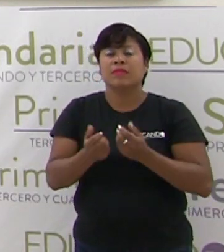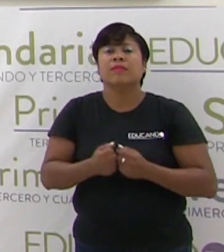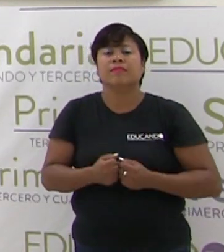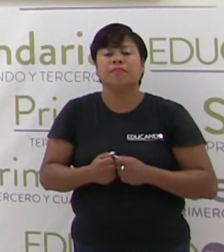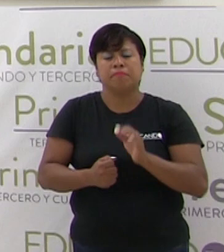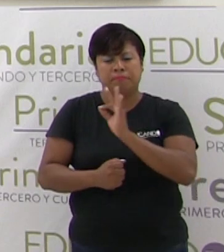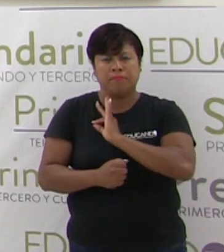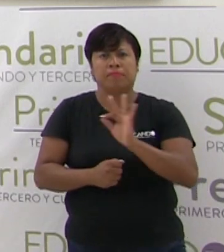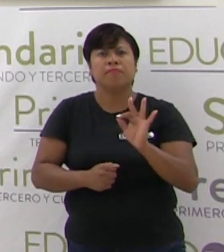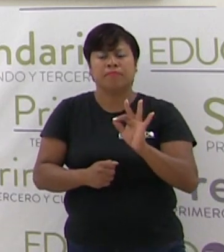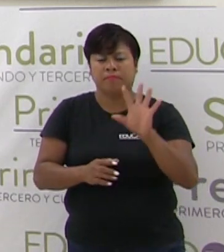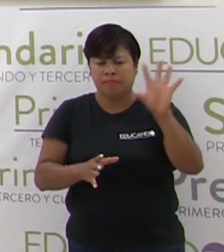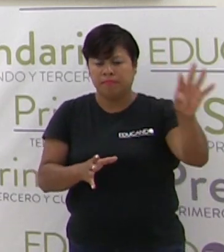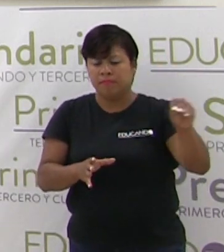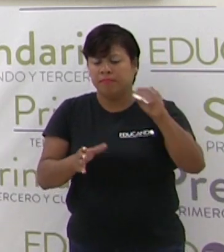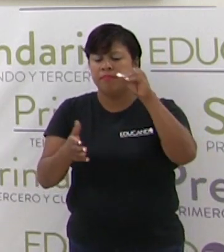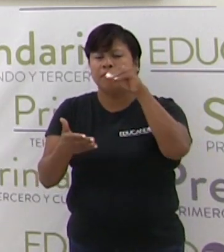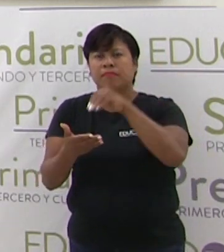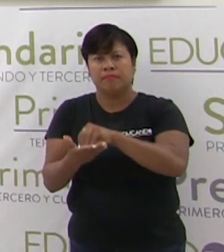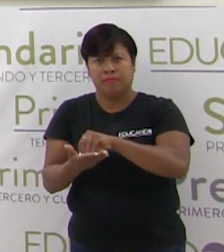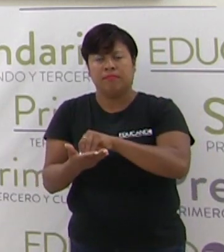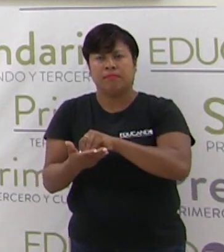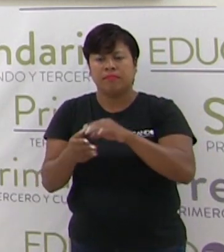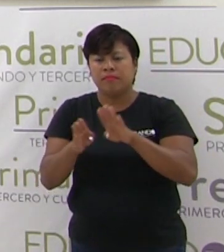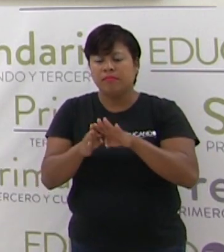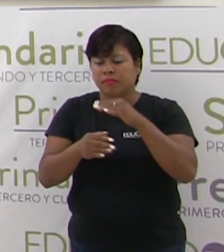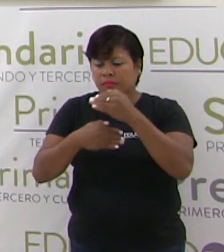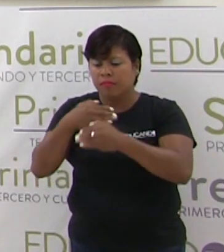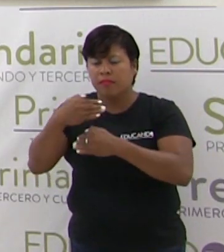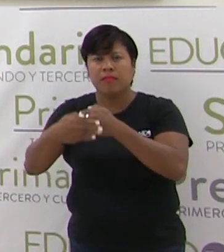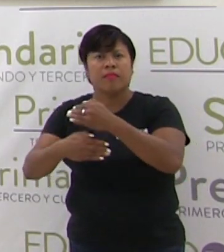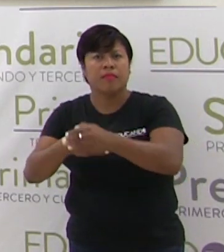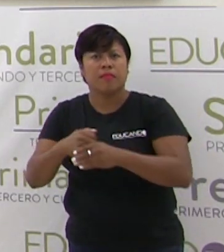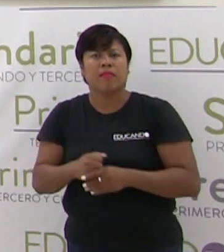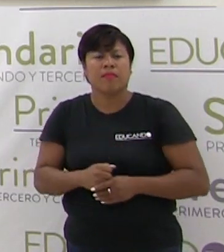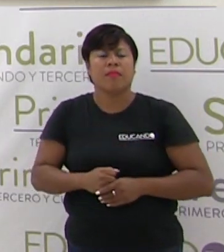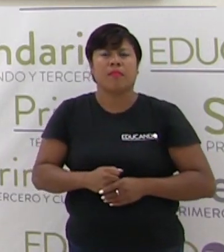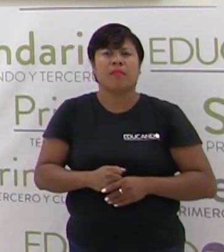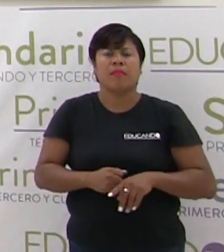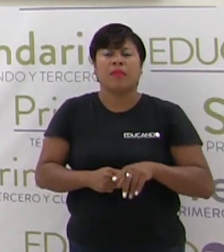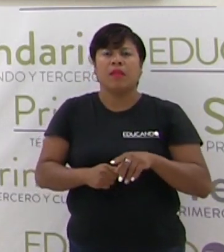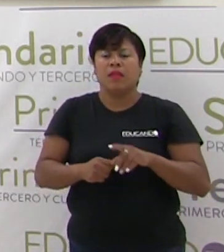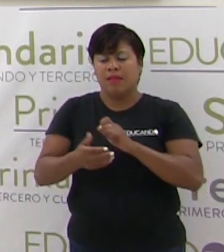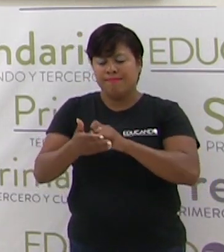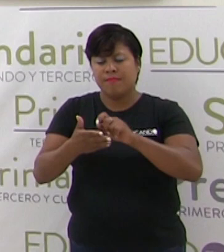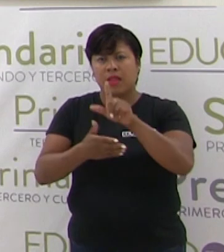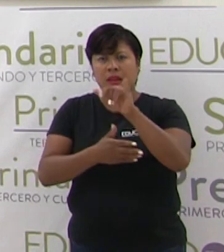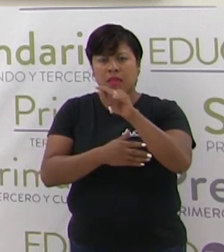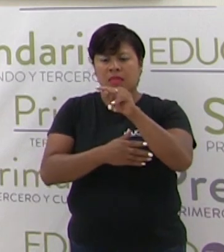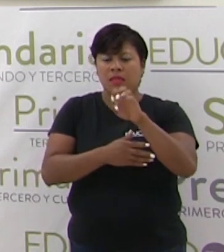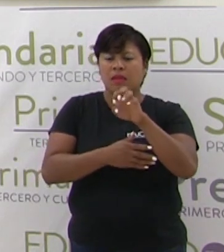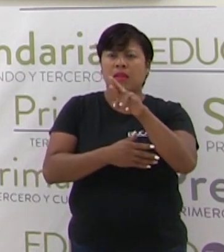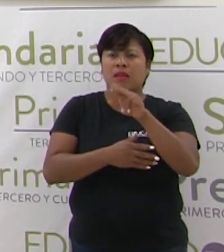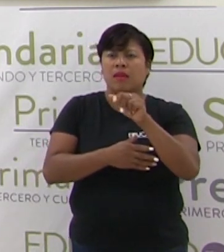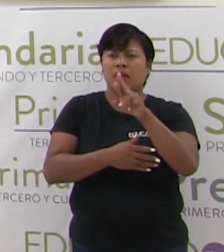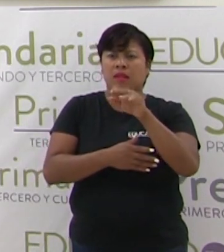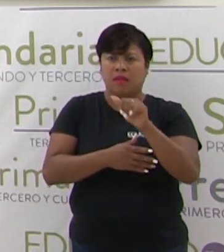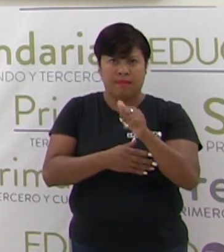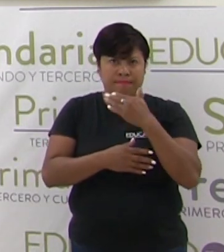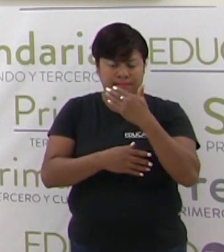registrando la pueden incorporar a la crónica de una manera literaria.